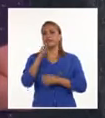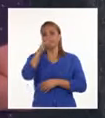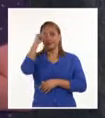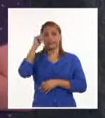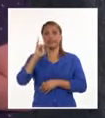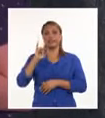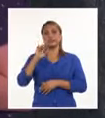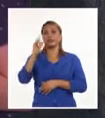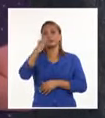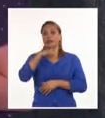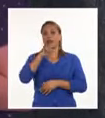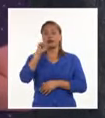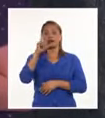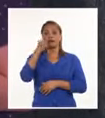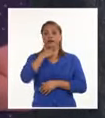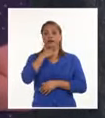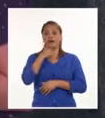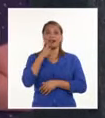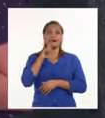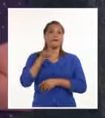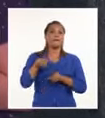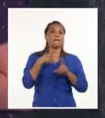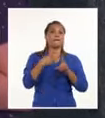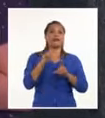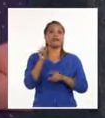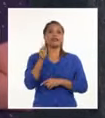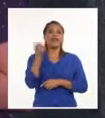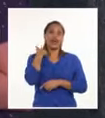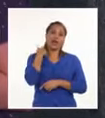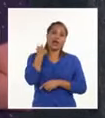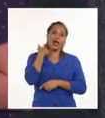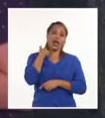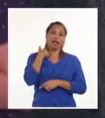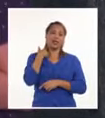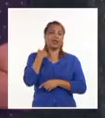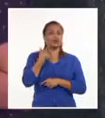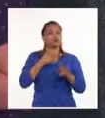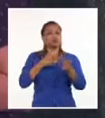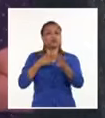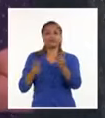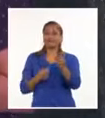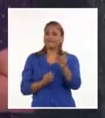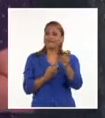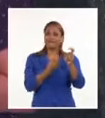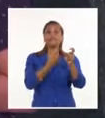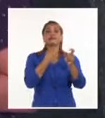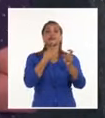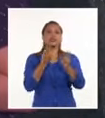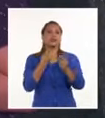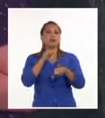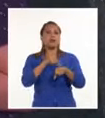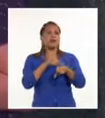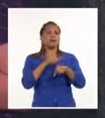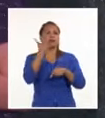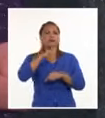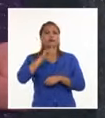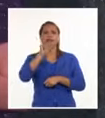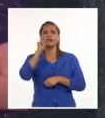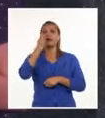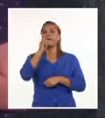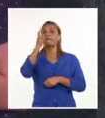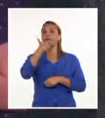10 años enfrentando una agresión, y la posición del ALBA a nivel internacional es muy